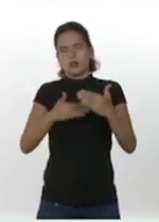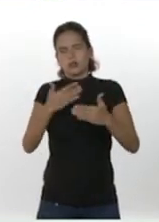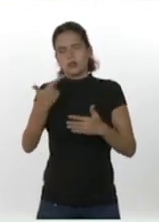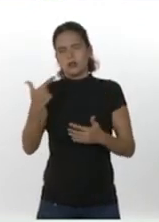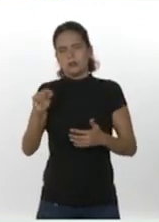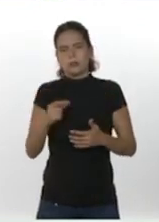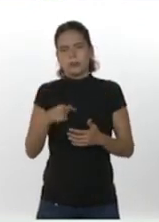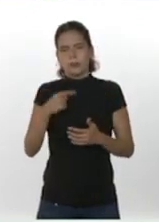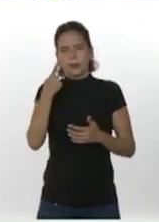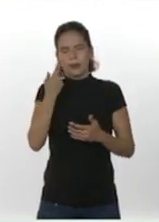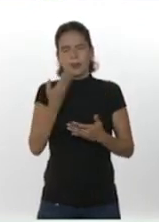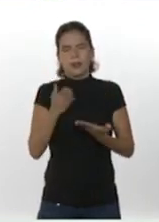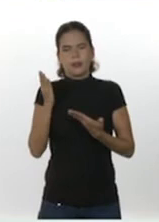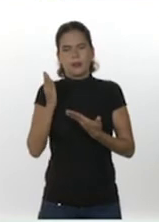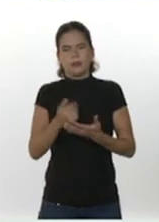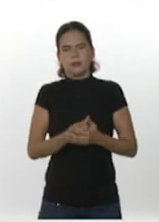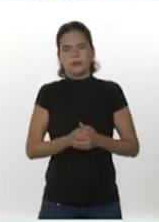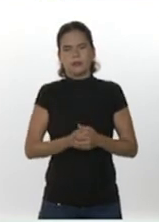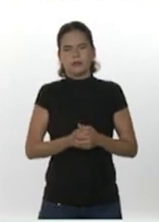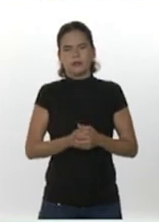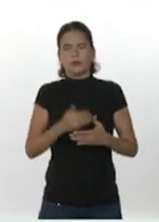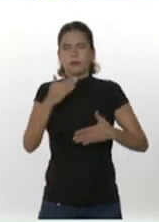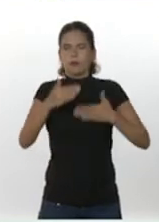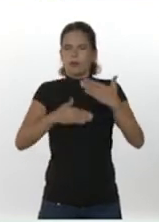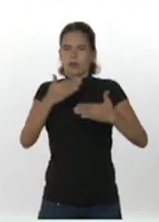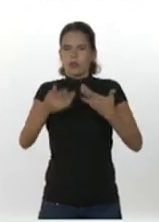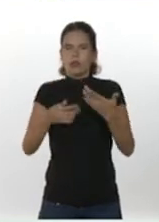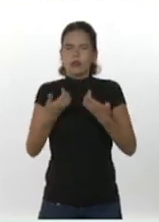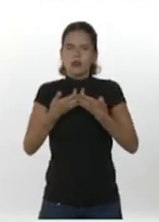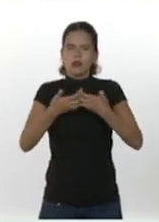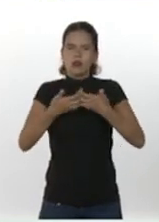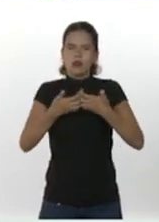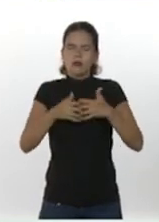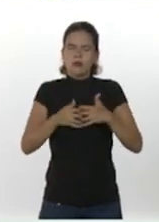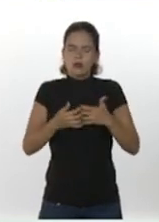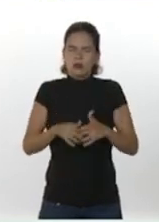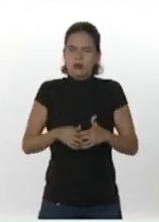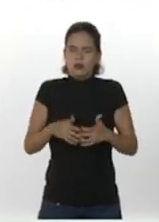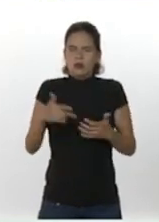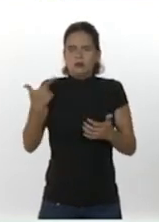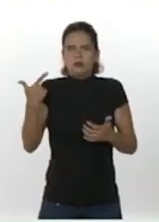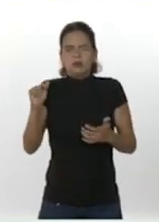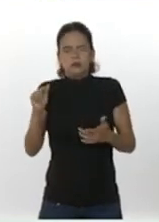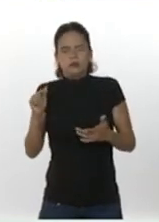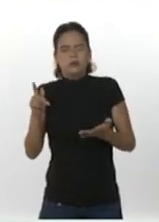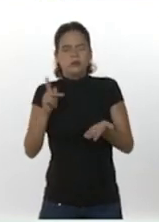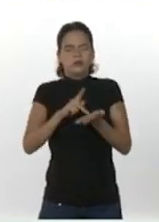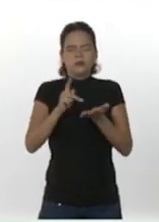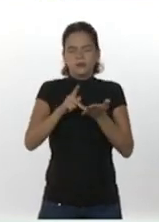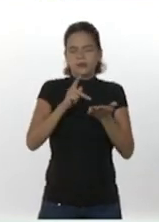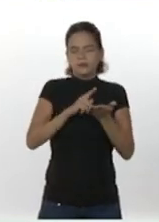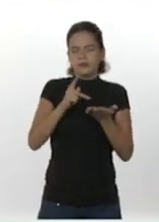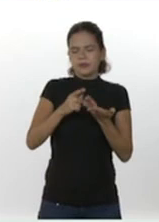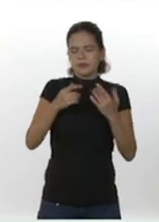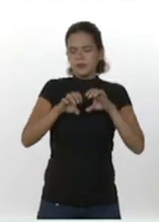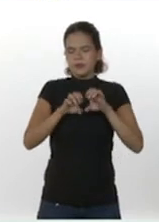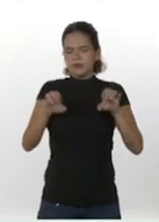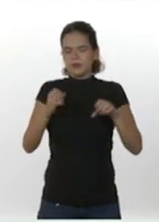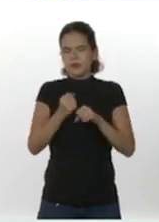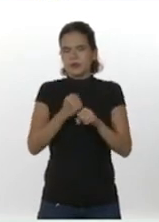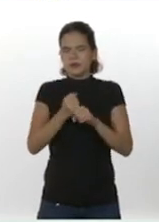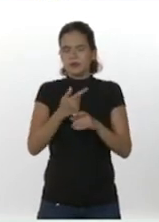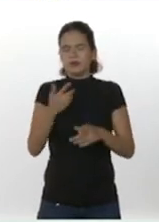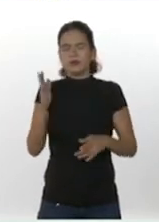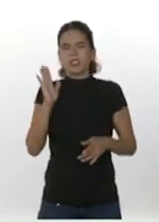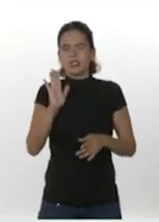Vamos a verlo en nuestra siguiente lámina. Los procesos administrativos para el egreso de los participantes en los talleres de educación laboral vienen